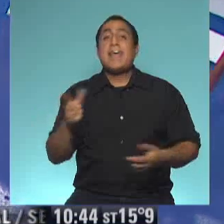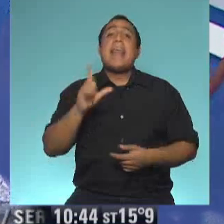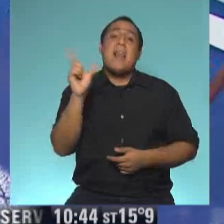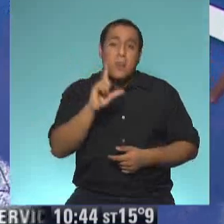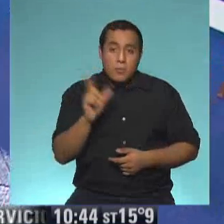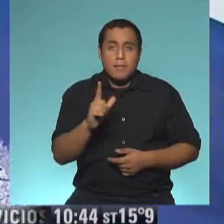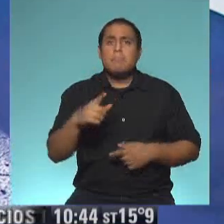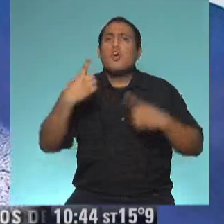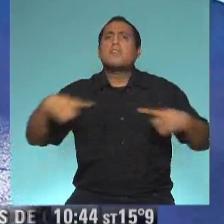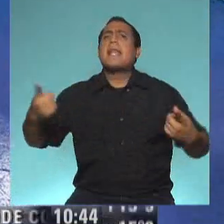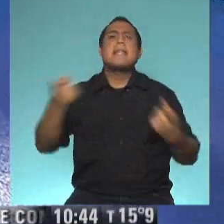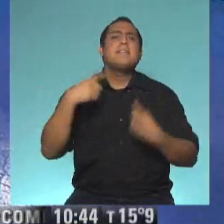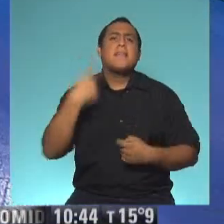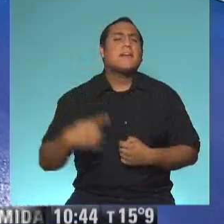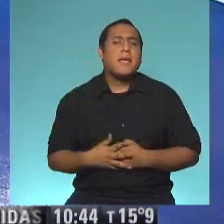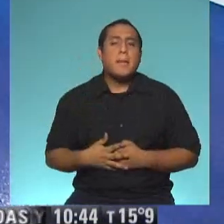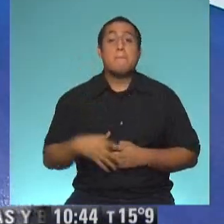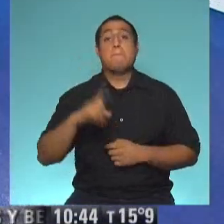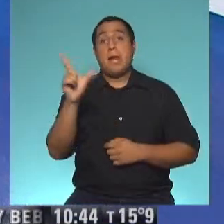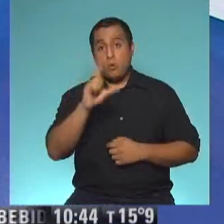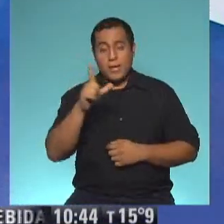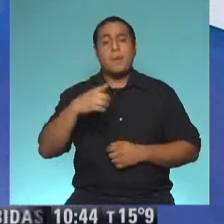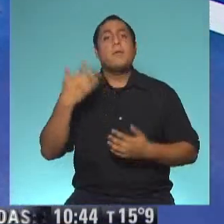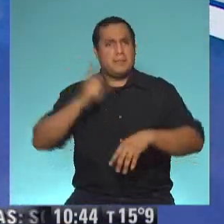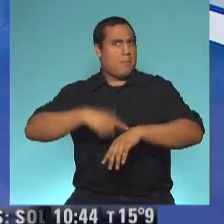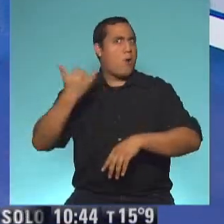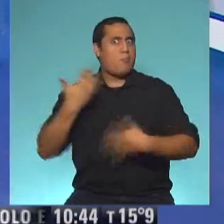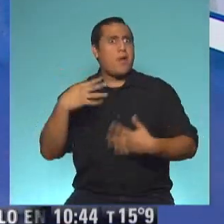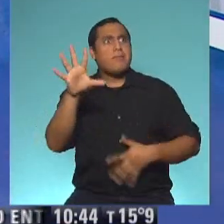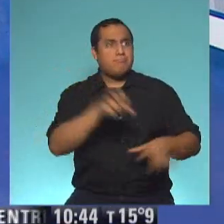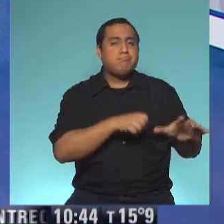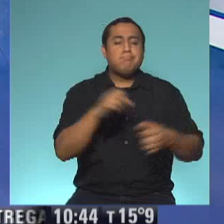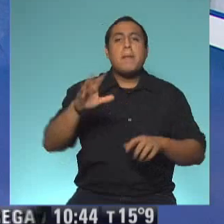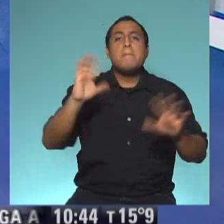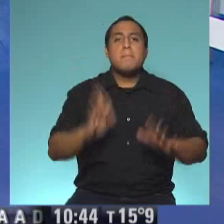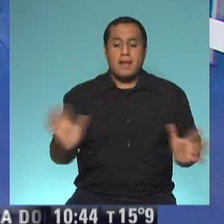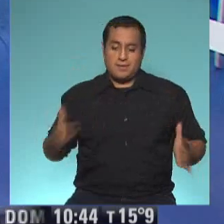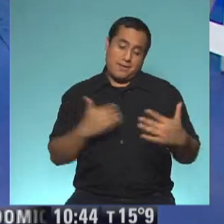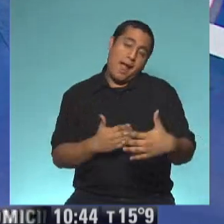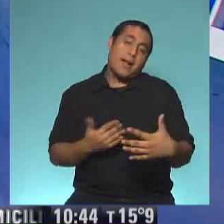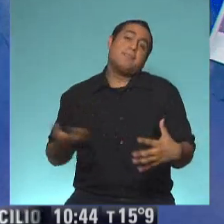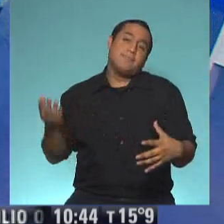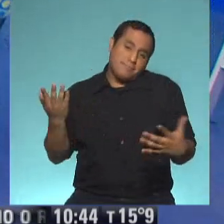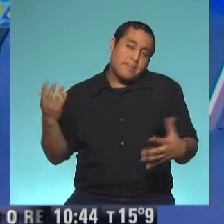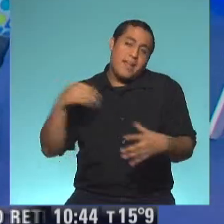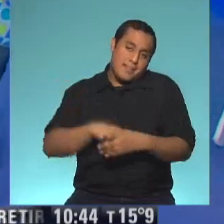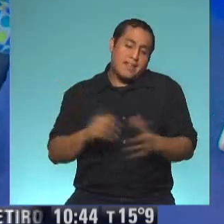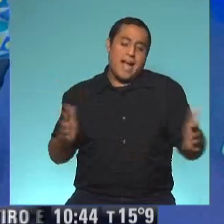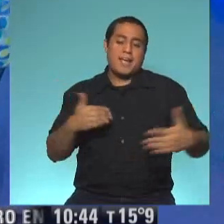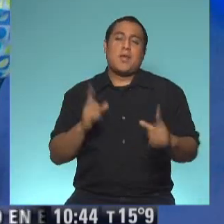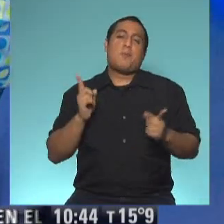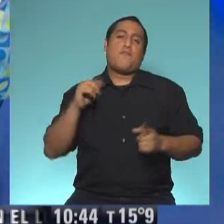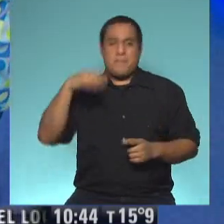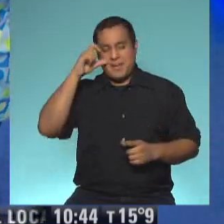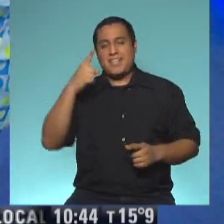necesito a mi lunes para él no me tienen tiempo de buscar poder preparen la cajita para todos los hombres sean